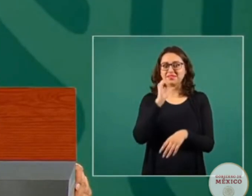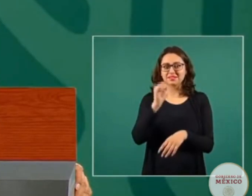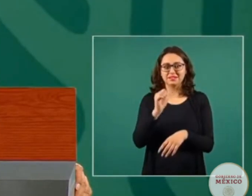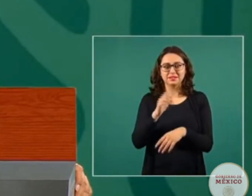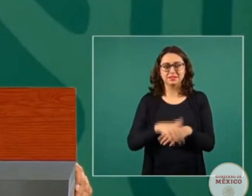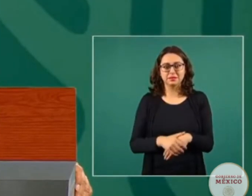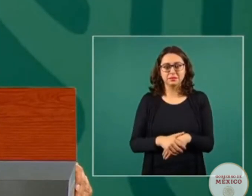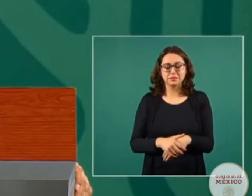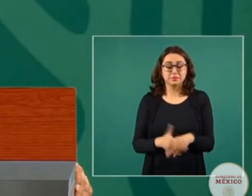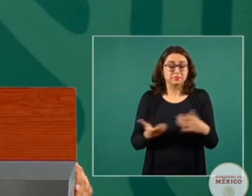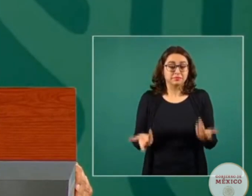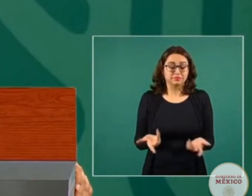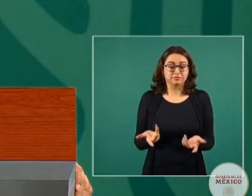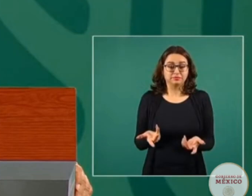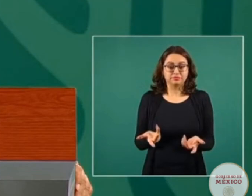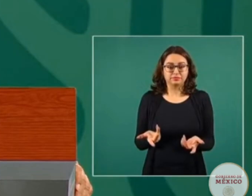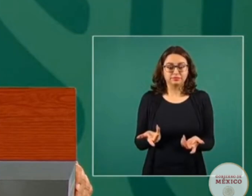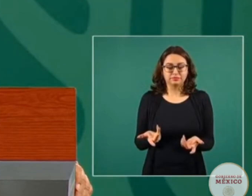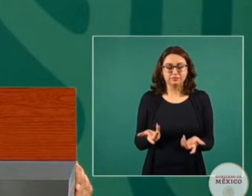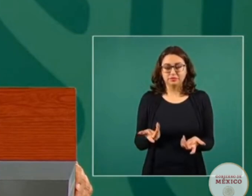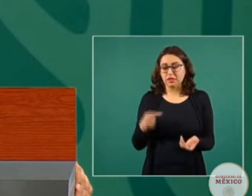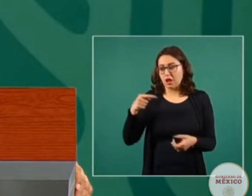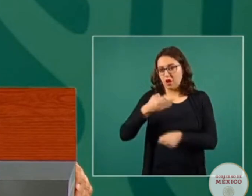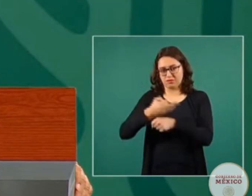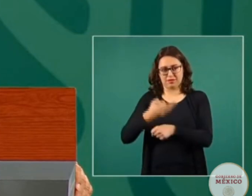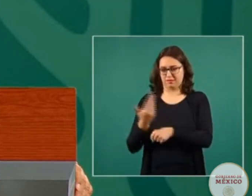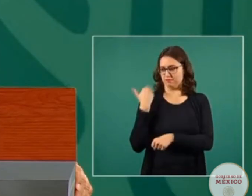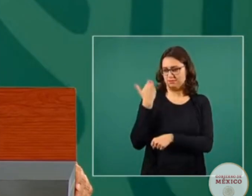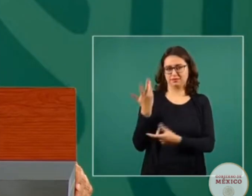votaron muy pocos, pero ¿cuántos votaban antes?